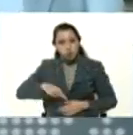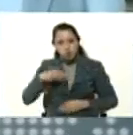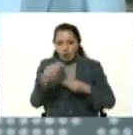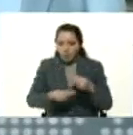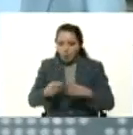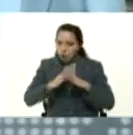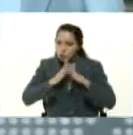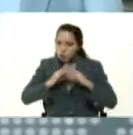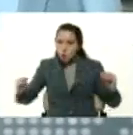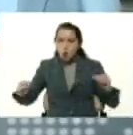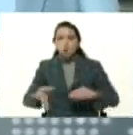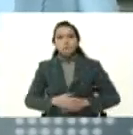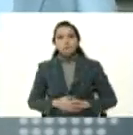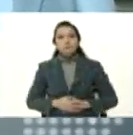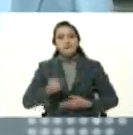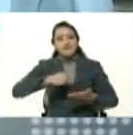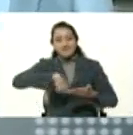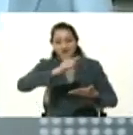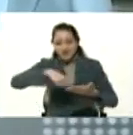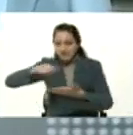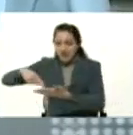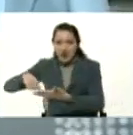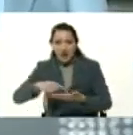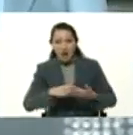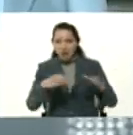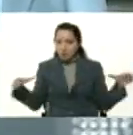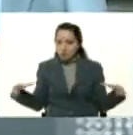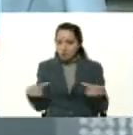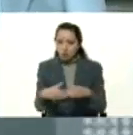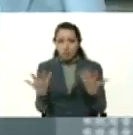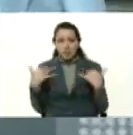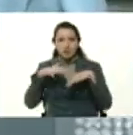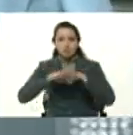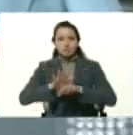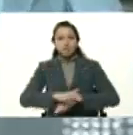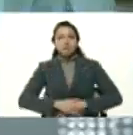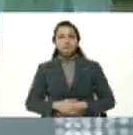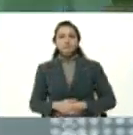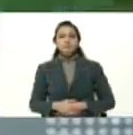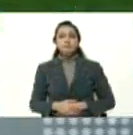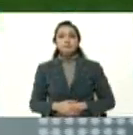los que estamos acá, firmaremos como un solo gobierno.